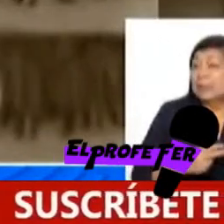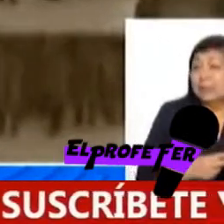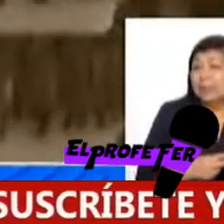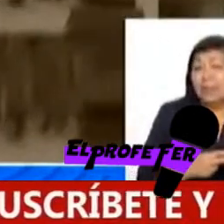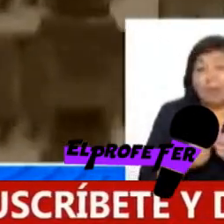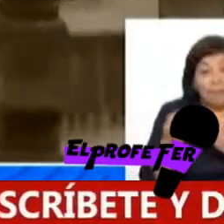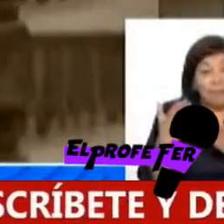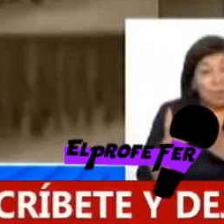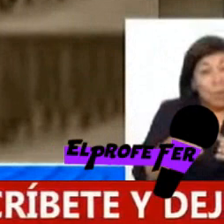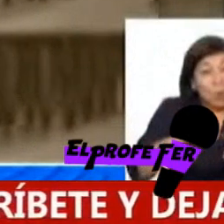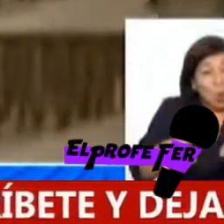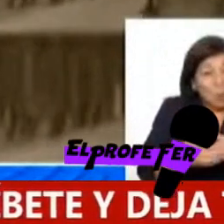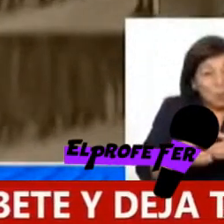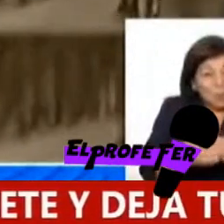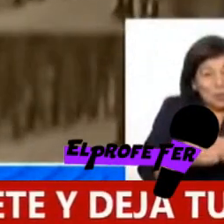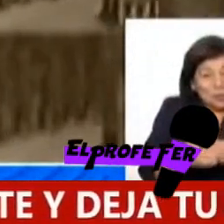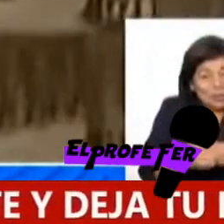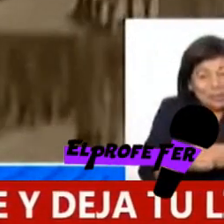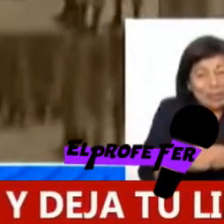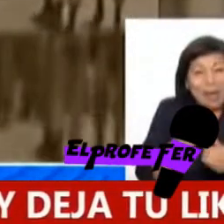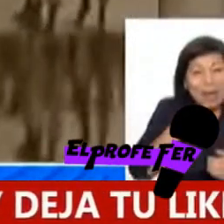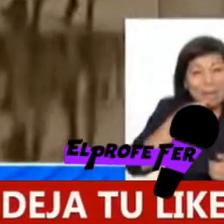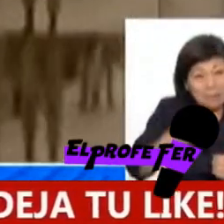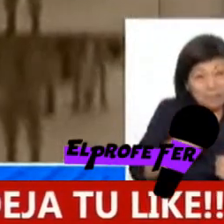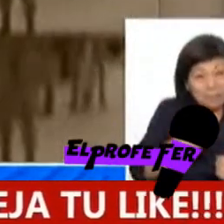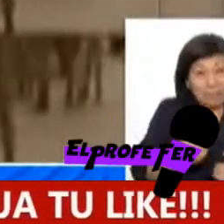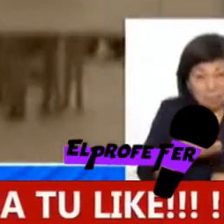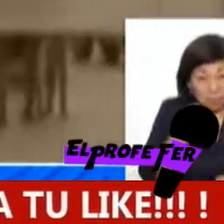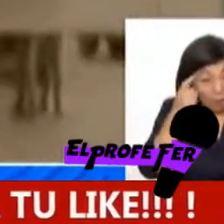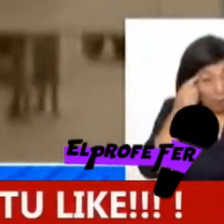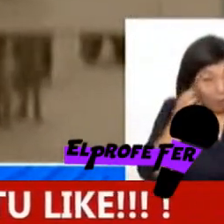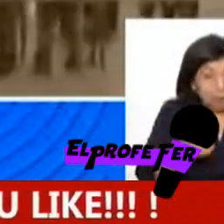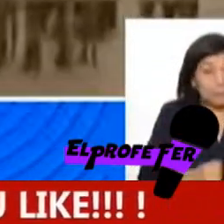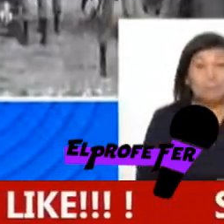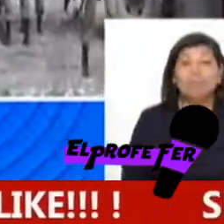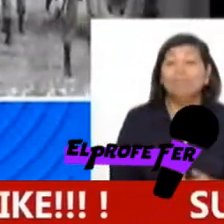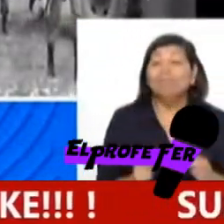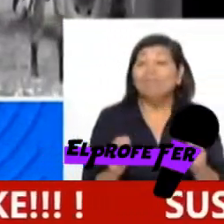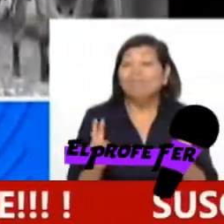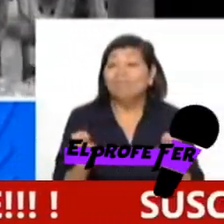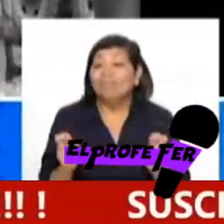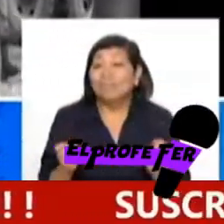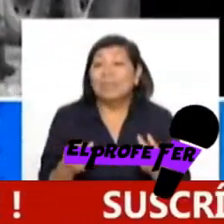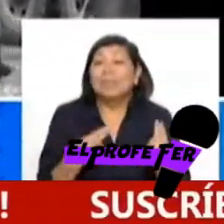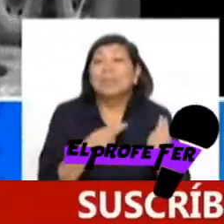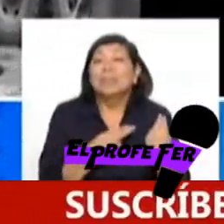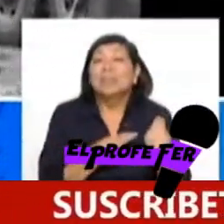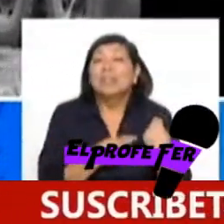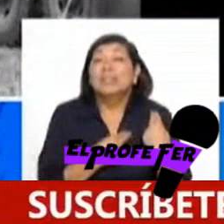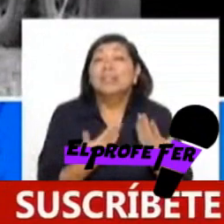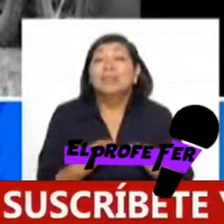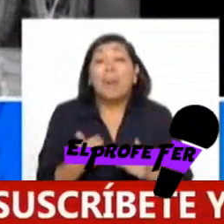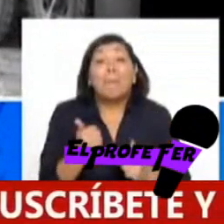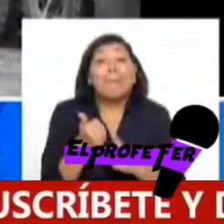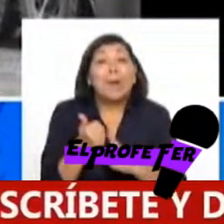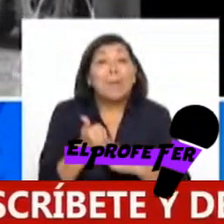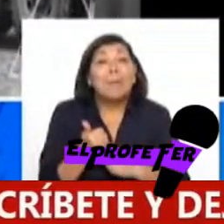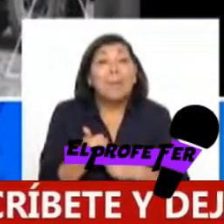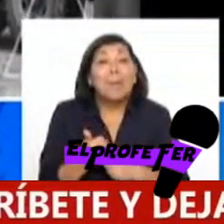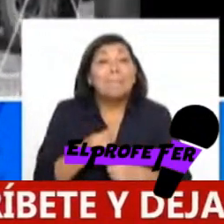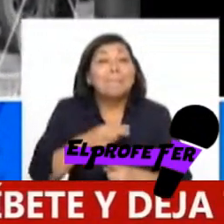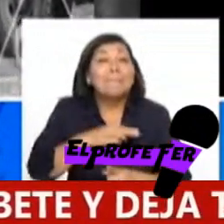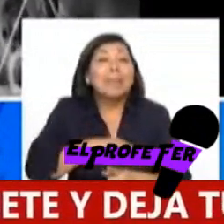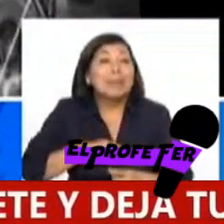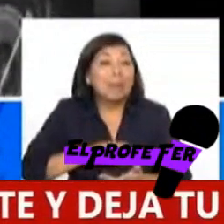el informe final de la Comisión de la Verdad, por ejemplo? Fíjese, ese es un tema que le corresponde abordar al propio Ministerio de